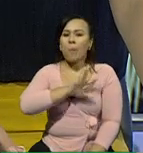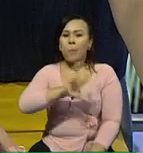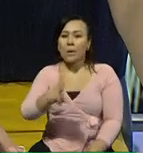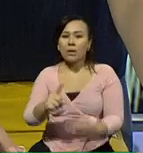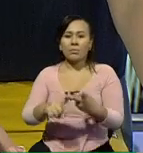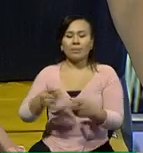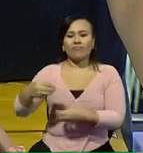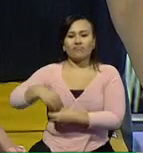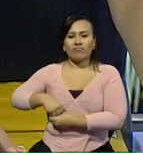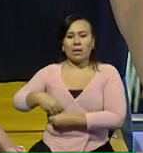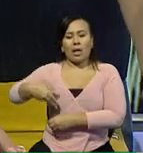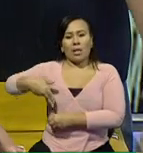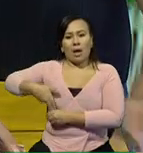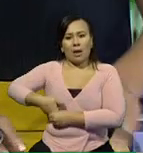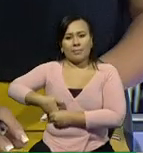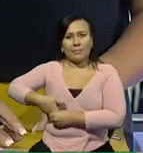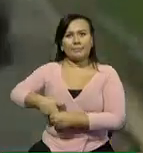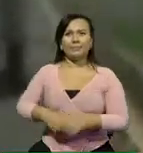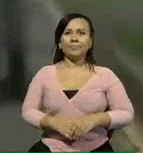armas.